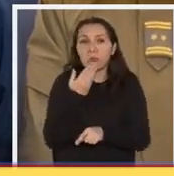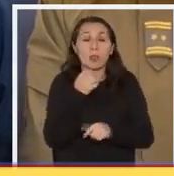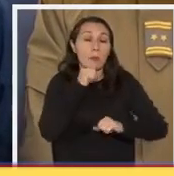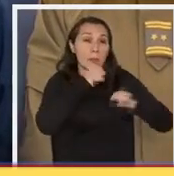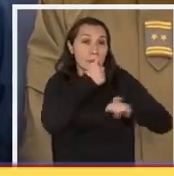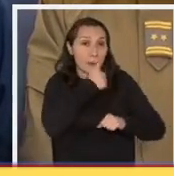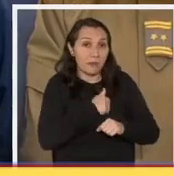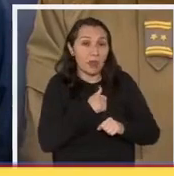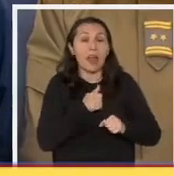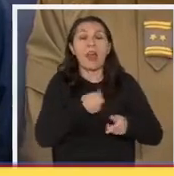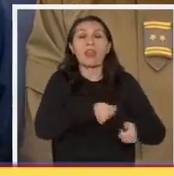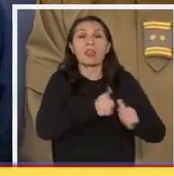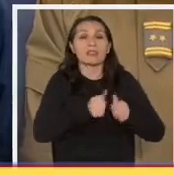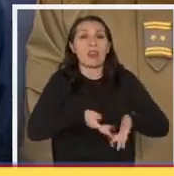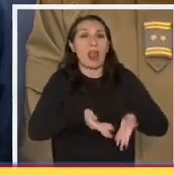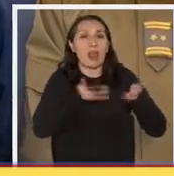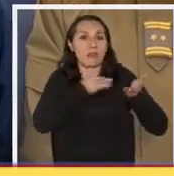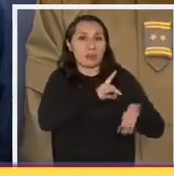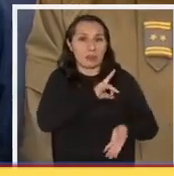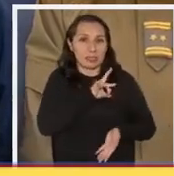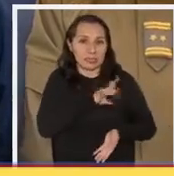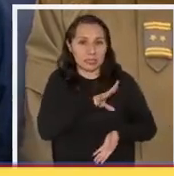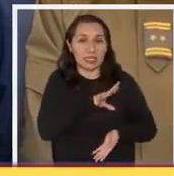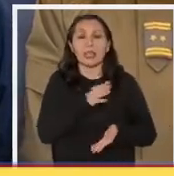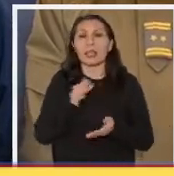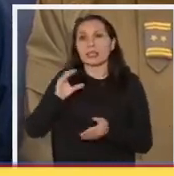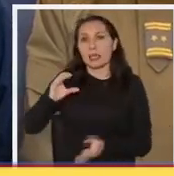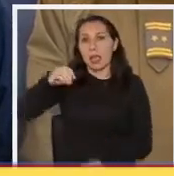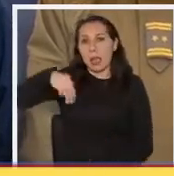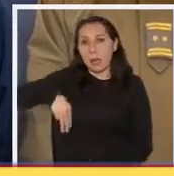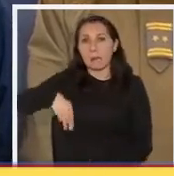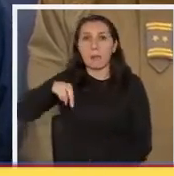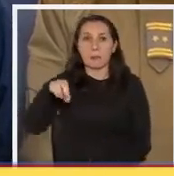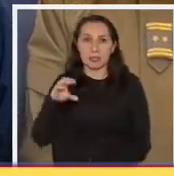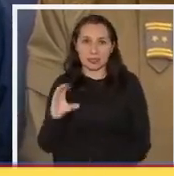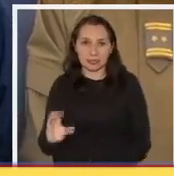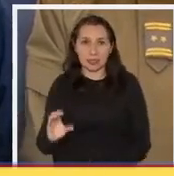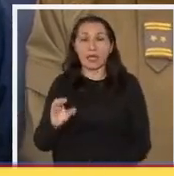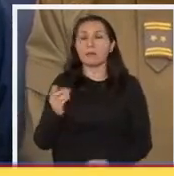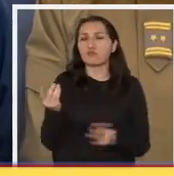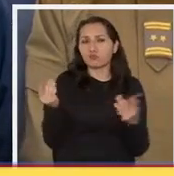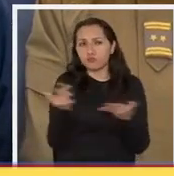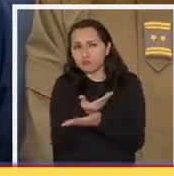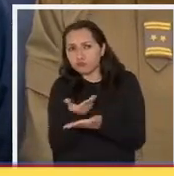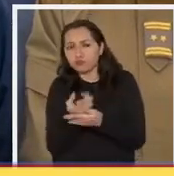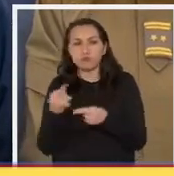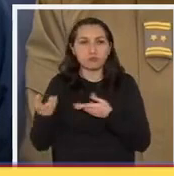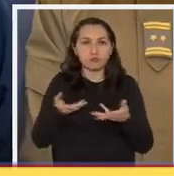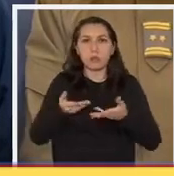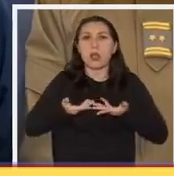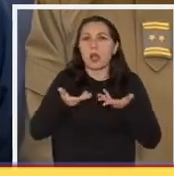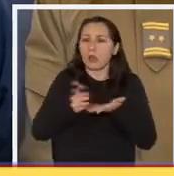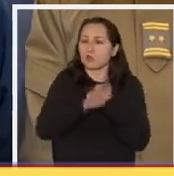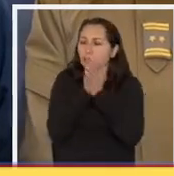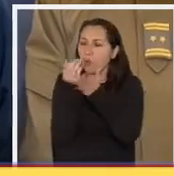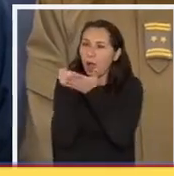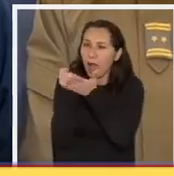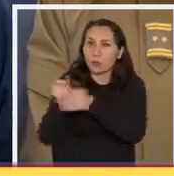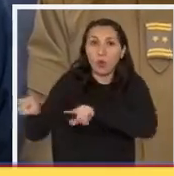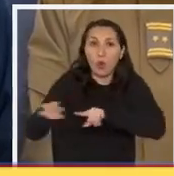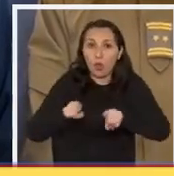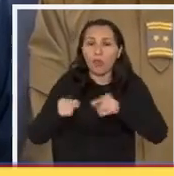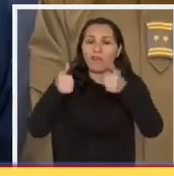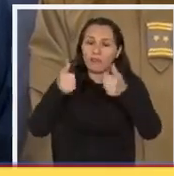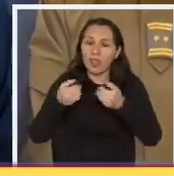sector privado, Desafío Levantemos Chile, con la CMPC, para poder contar con toda la colaboración y coordinar